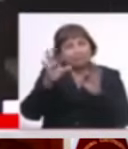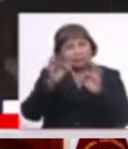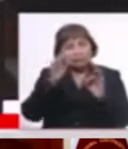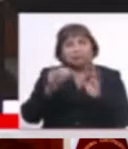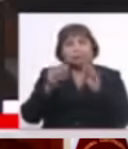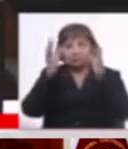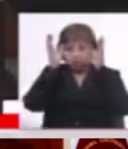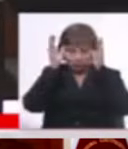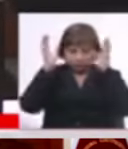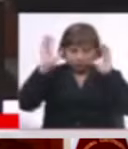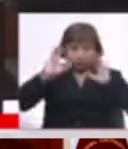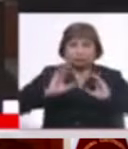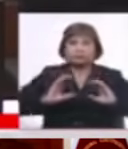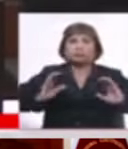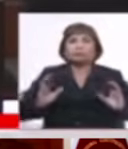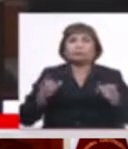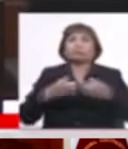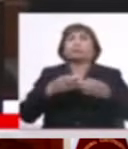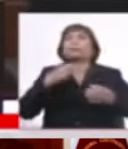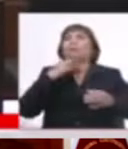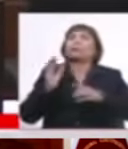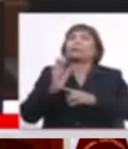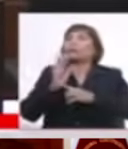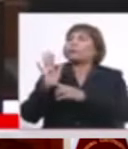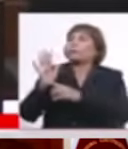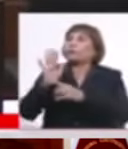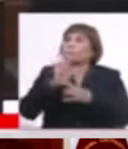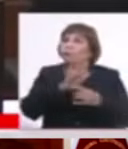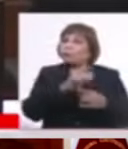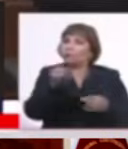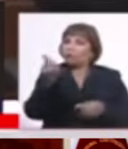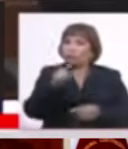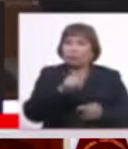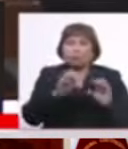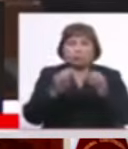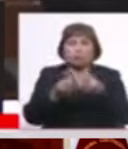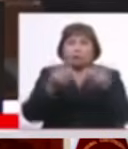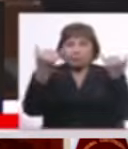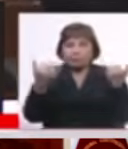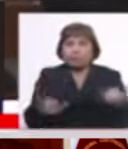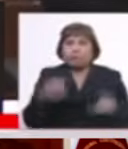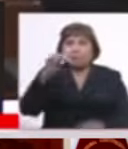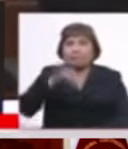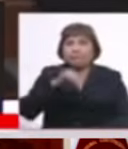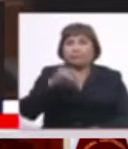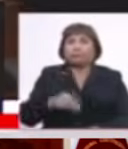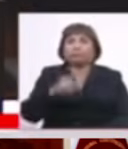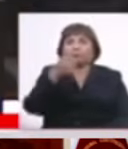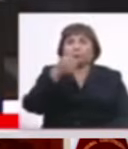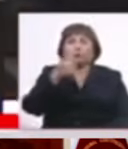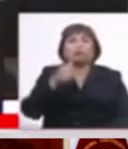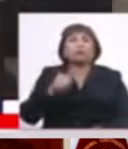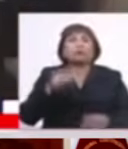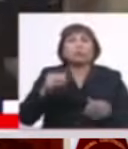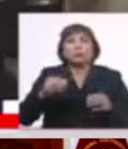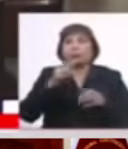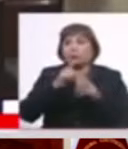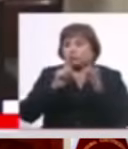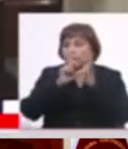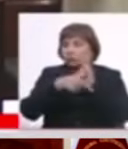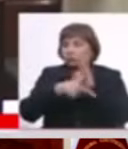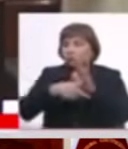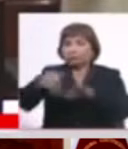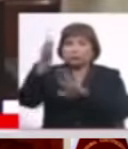con lo acordado por la junta de portavoces en la sesión celebrada hoy martes 10 de mayo luego de la